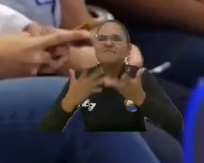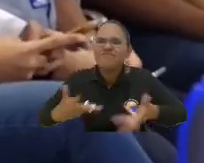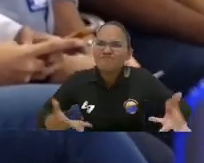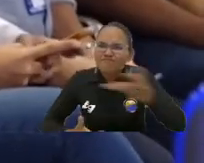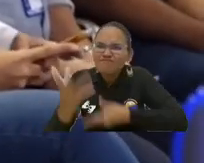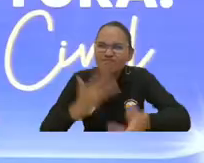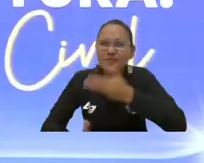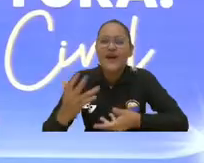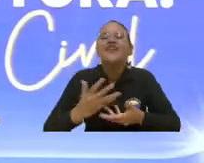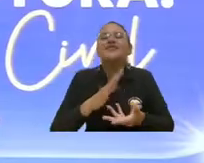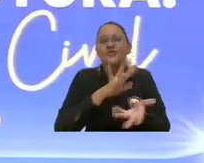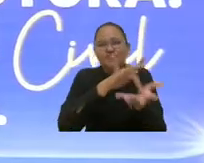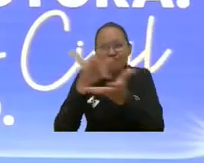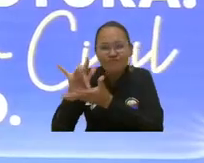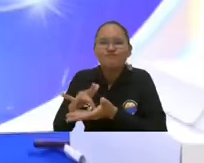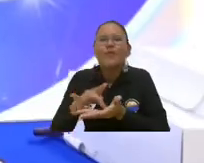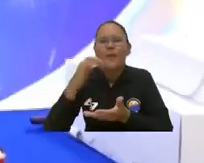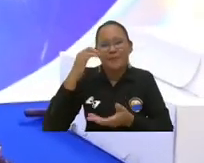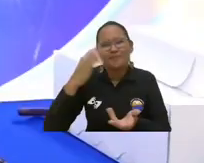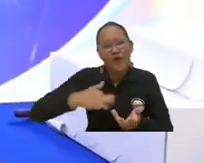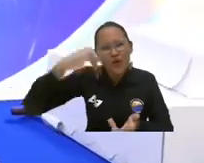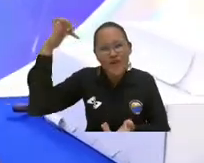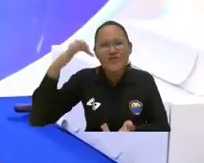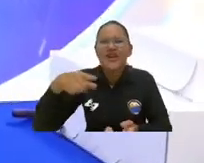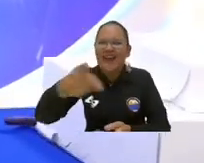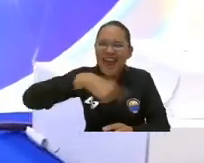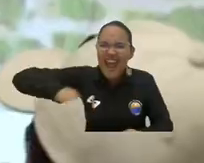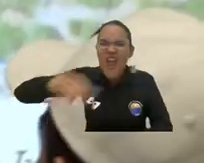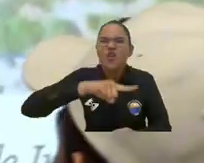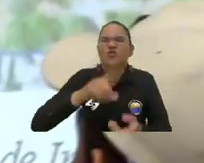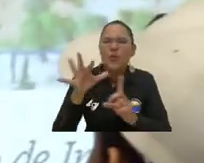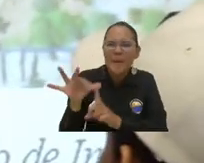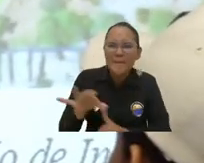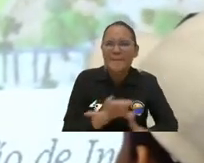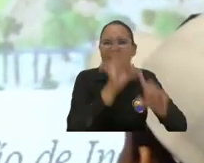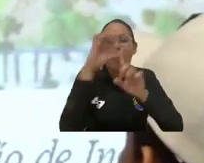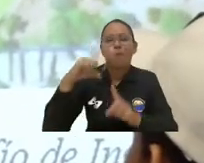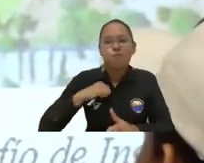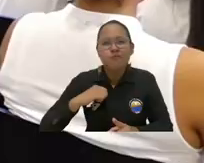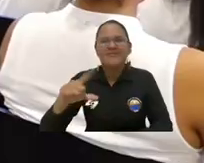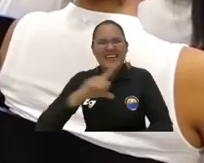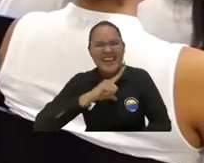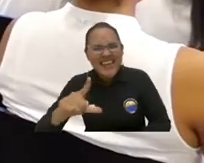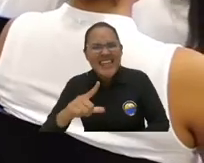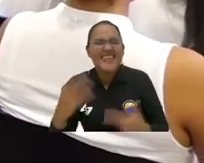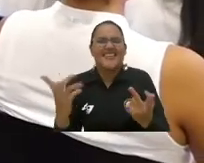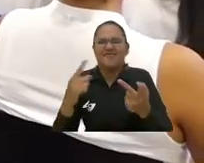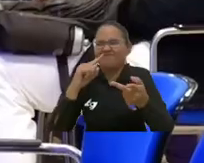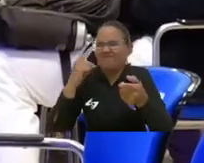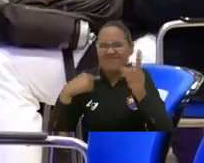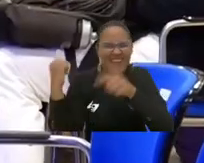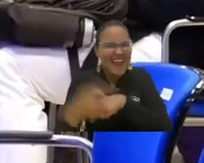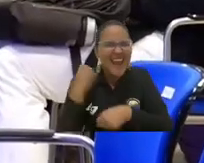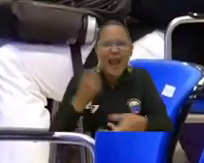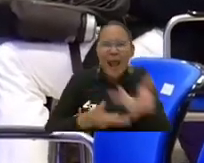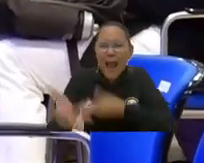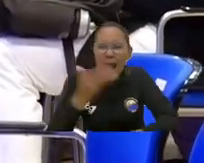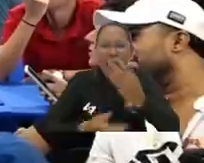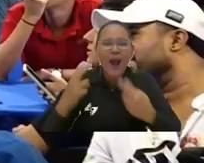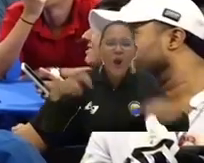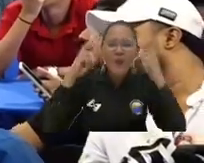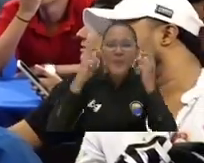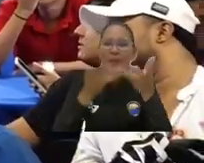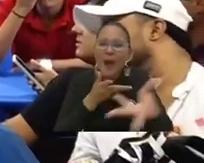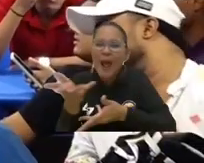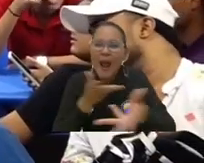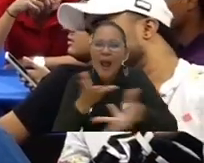la participación de profesionales en áreas especializadas que laboran para el gobierno distrital y líderes de entidades internacionales,